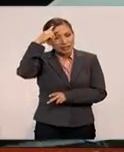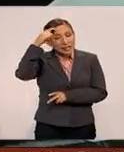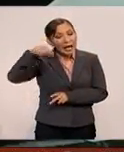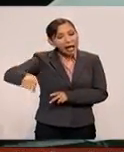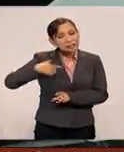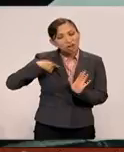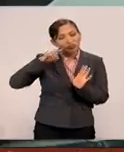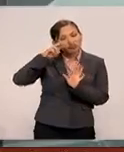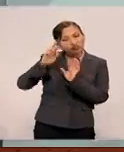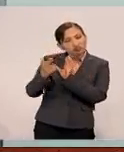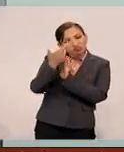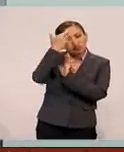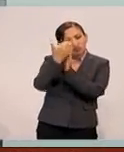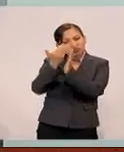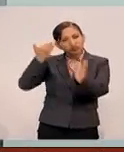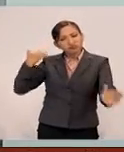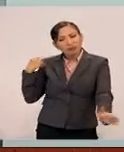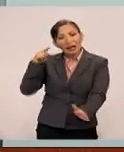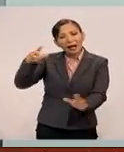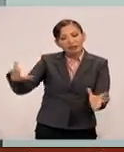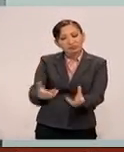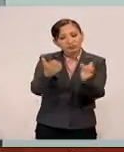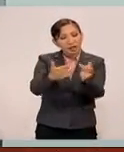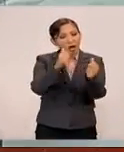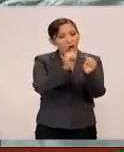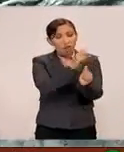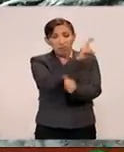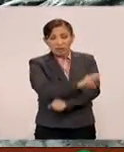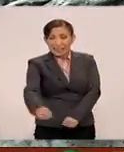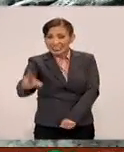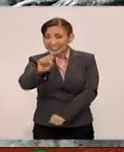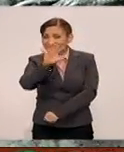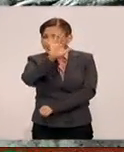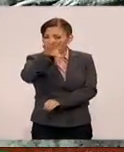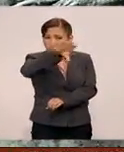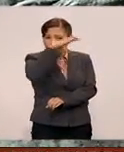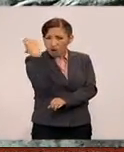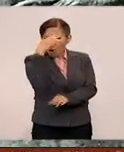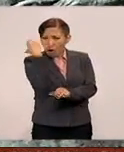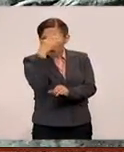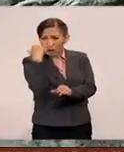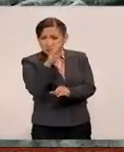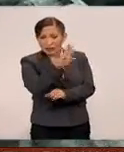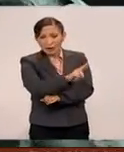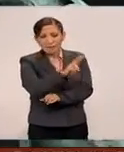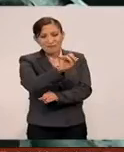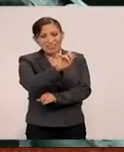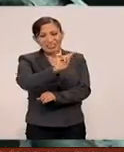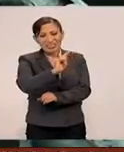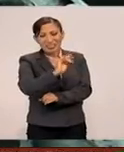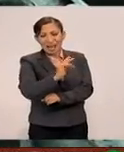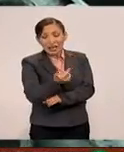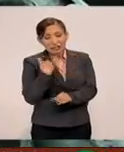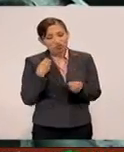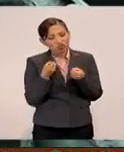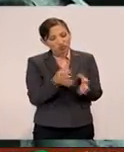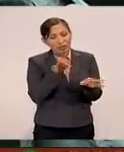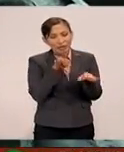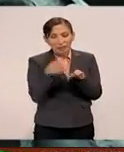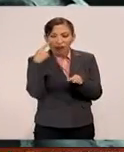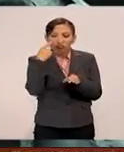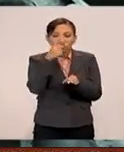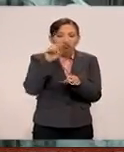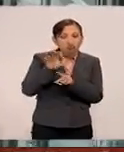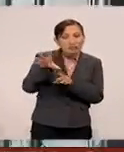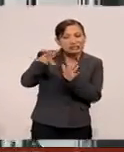Esta retrospectiva, homenaje, rescata mediante más de 235 fotografías vintage el trabajo y las aportaciones visuales